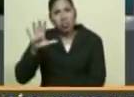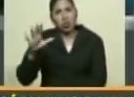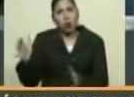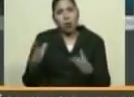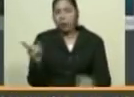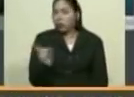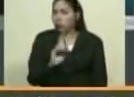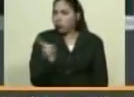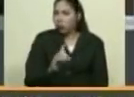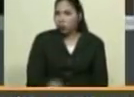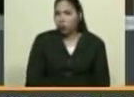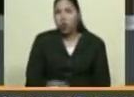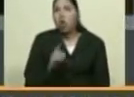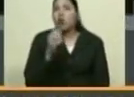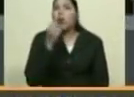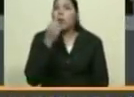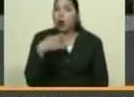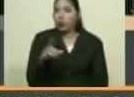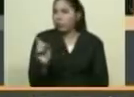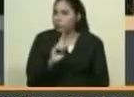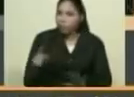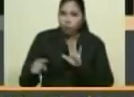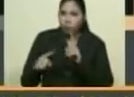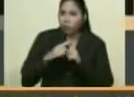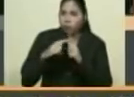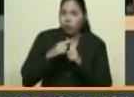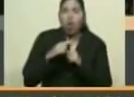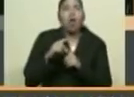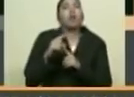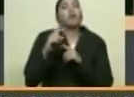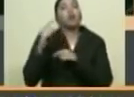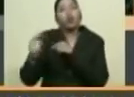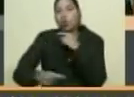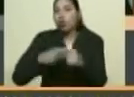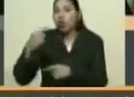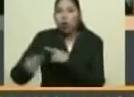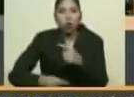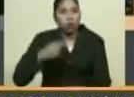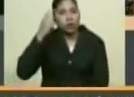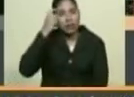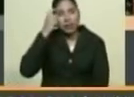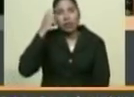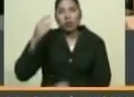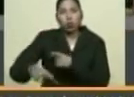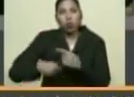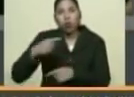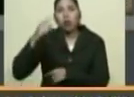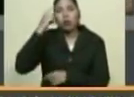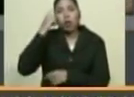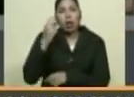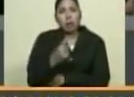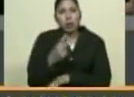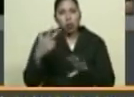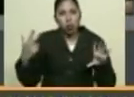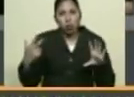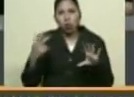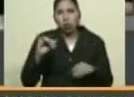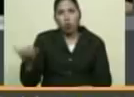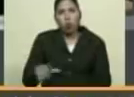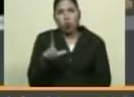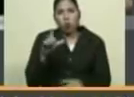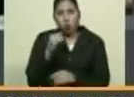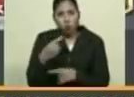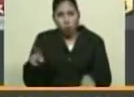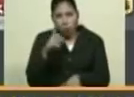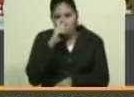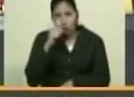nuestro corazón homenaje al comandante Hugo Chávez Frías, comandante de la Revolución Bolivariana. Por algo el comandante dijo